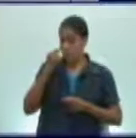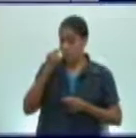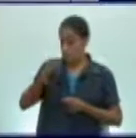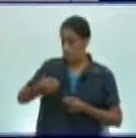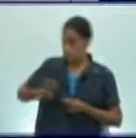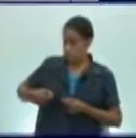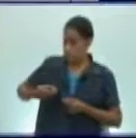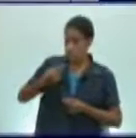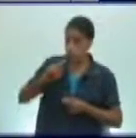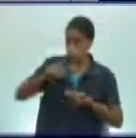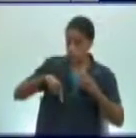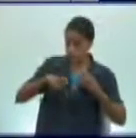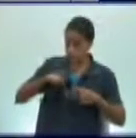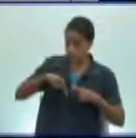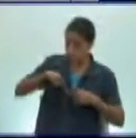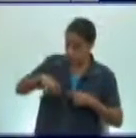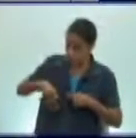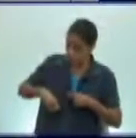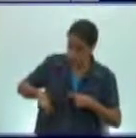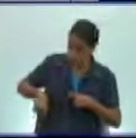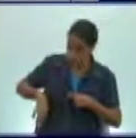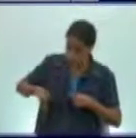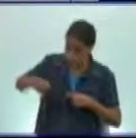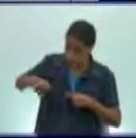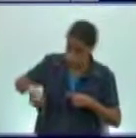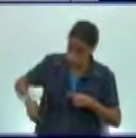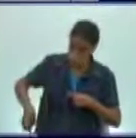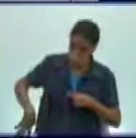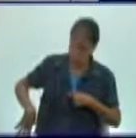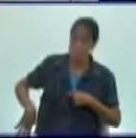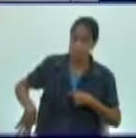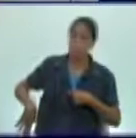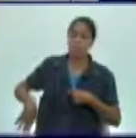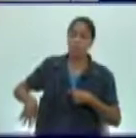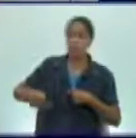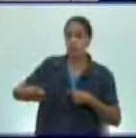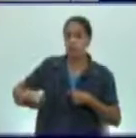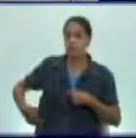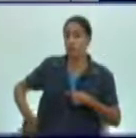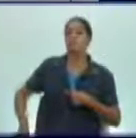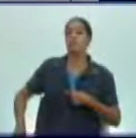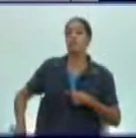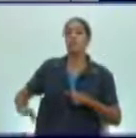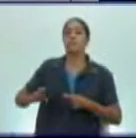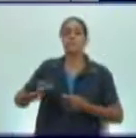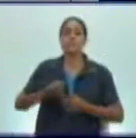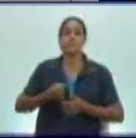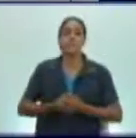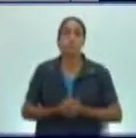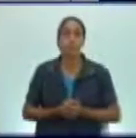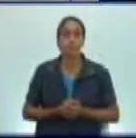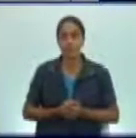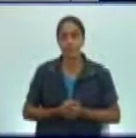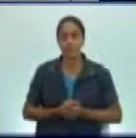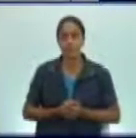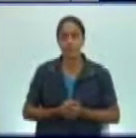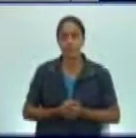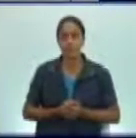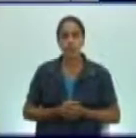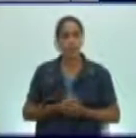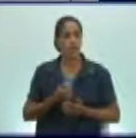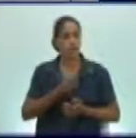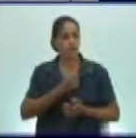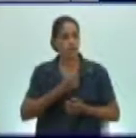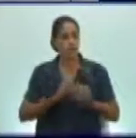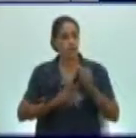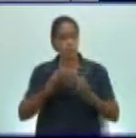a la sangre y es a través de estos vasos que aquí se presentan es que se realiza el transporte de sustancias. Aquí quiero detallar una